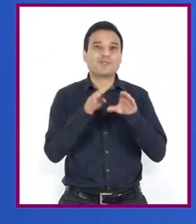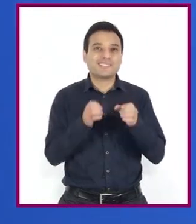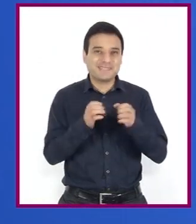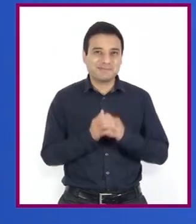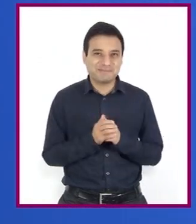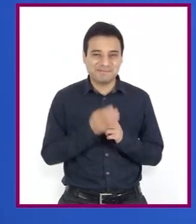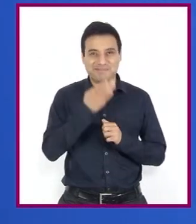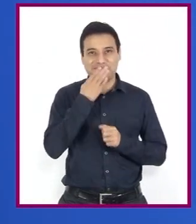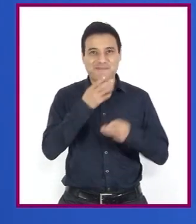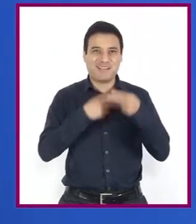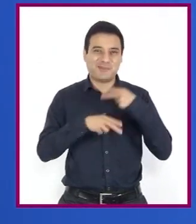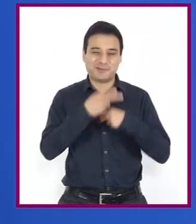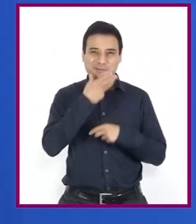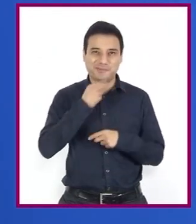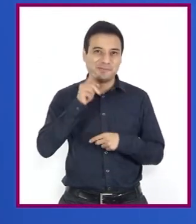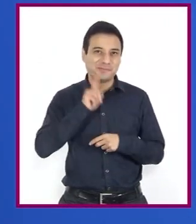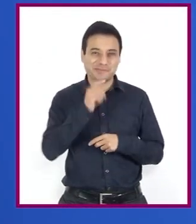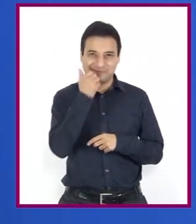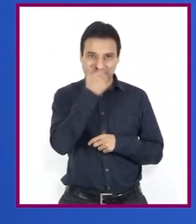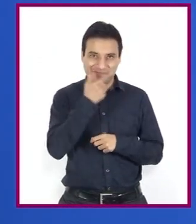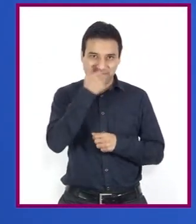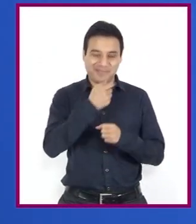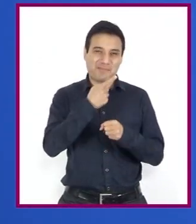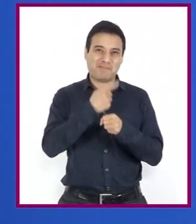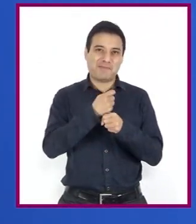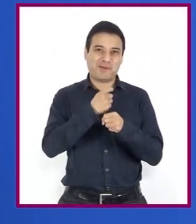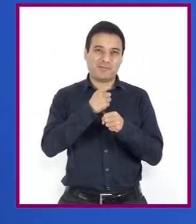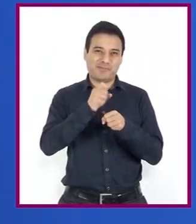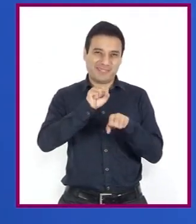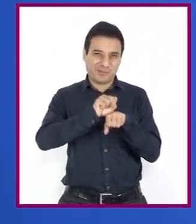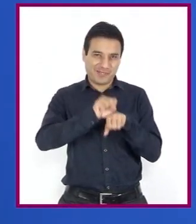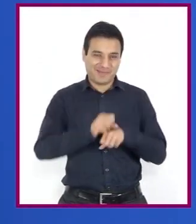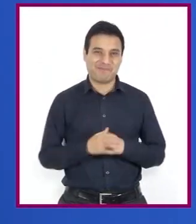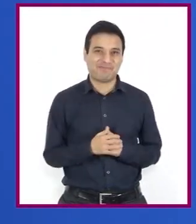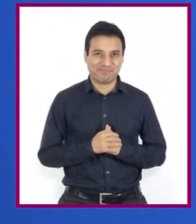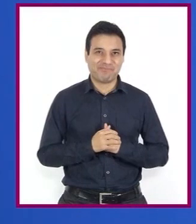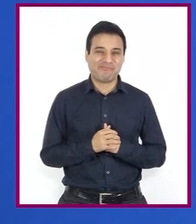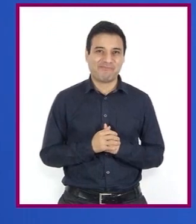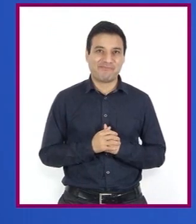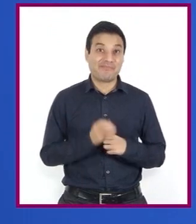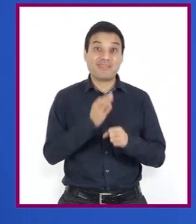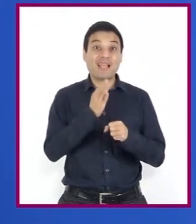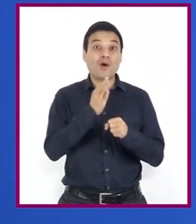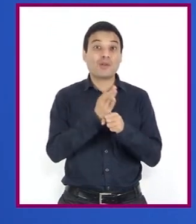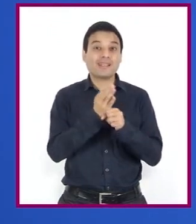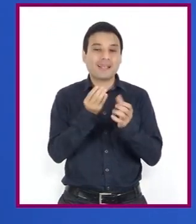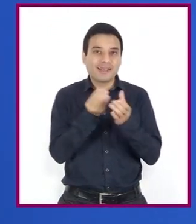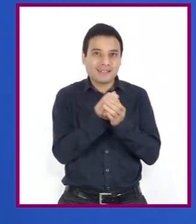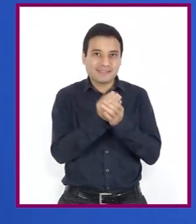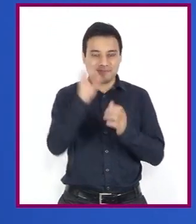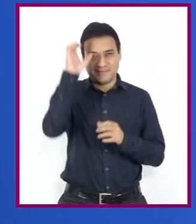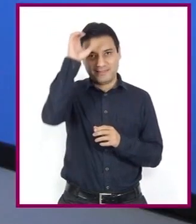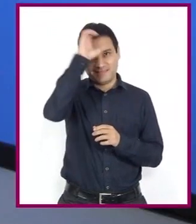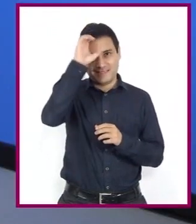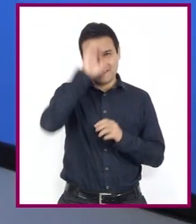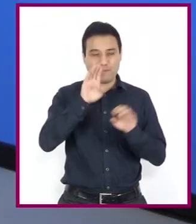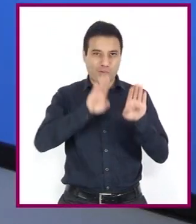Sean bienvenidas y bienvenidos estudiantes del primer grado de educación secundaria a su sesión de Ciencias,